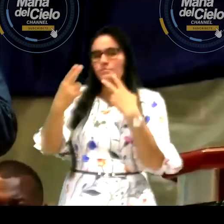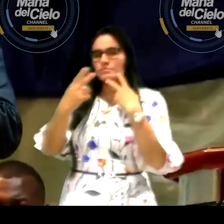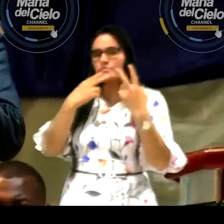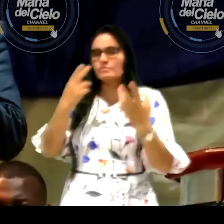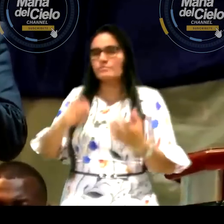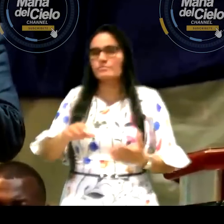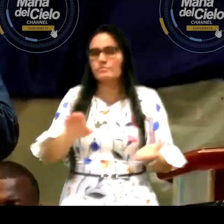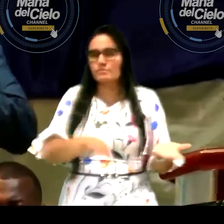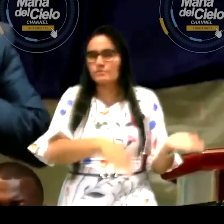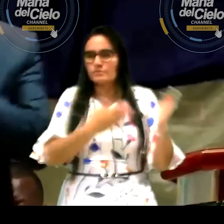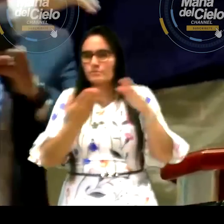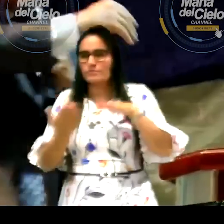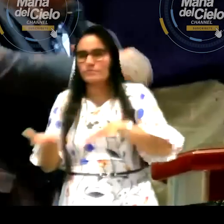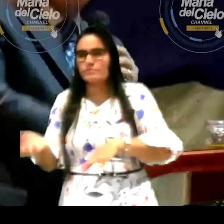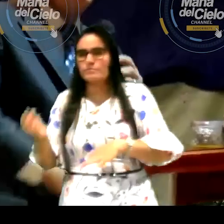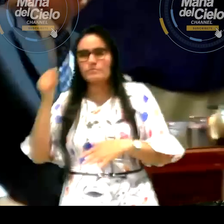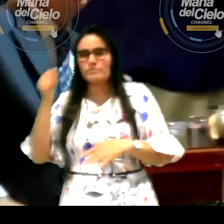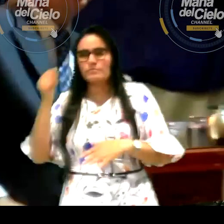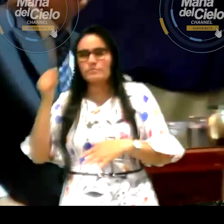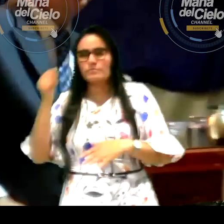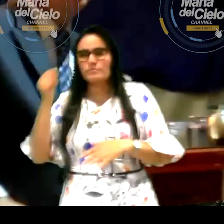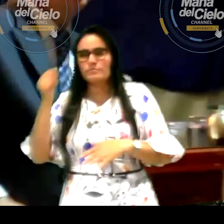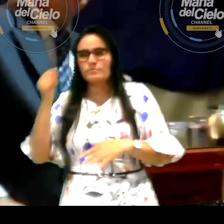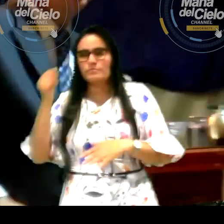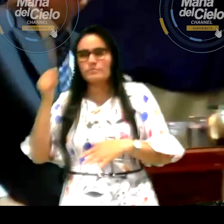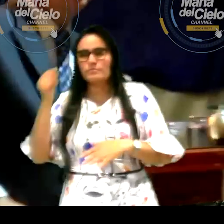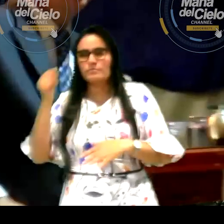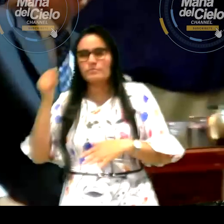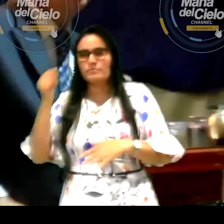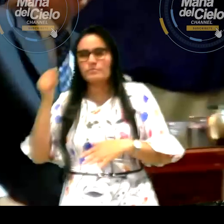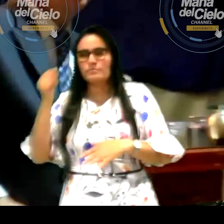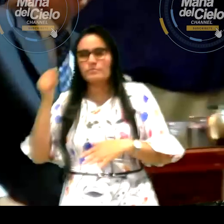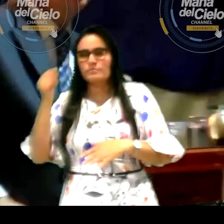¡Lázaro! ¡Ven fuera!